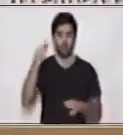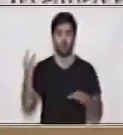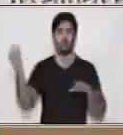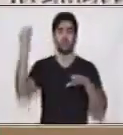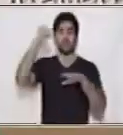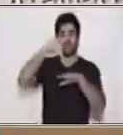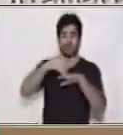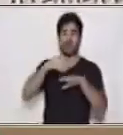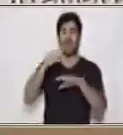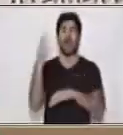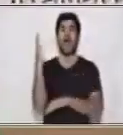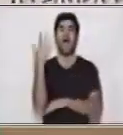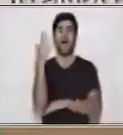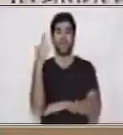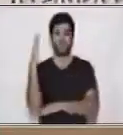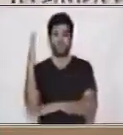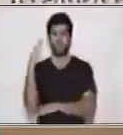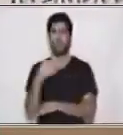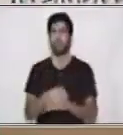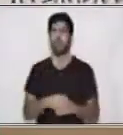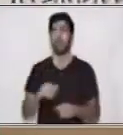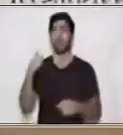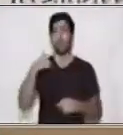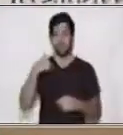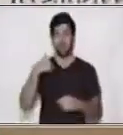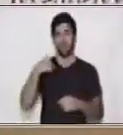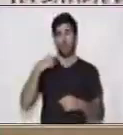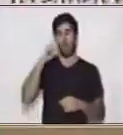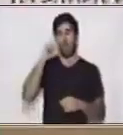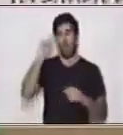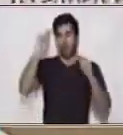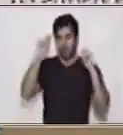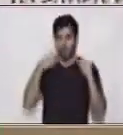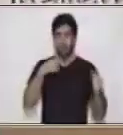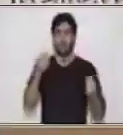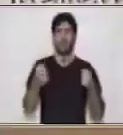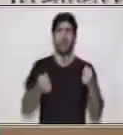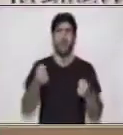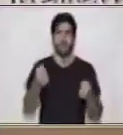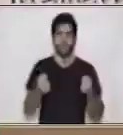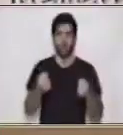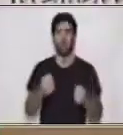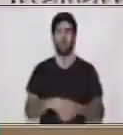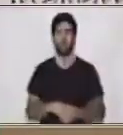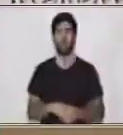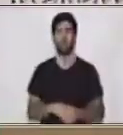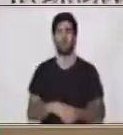asocié con el verde, y va a ser un viajero quien lo maneja. Entonces quedas: